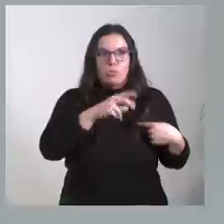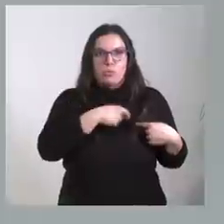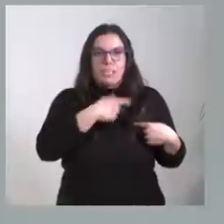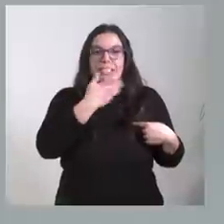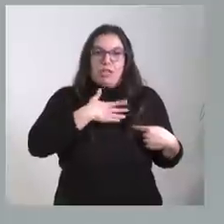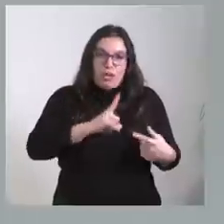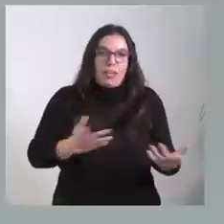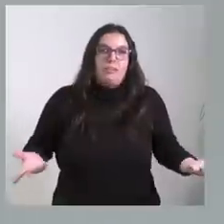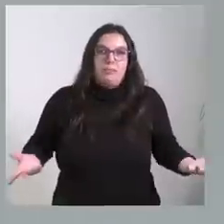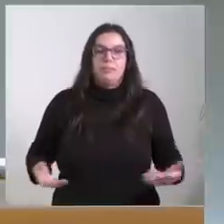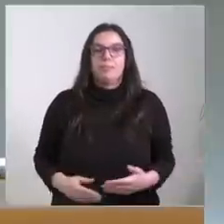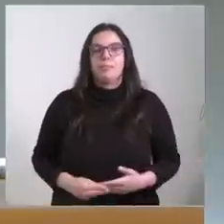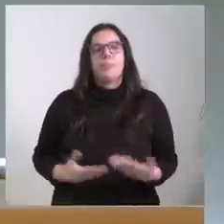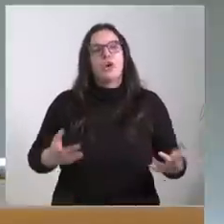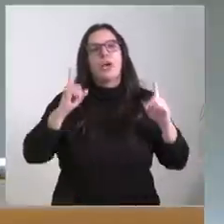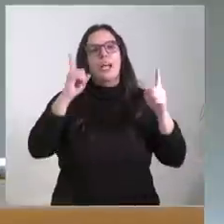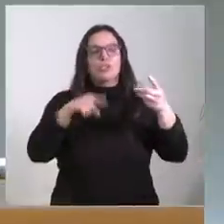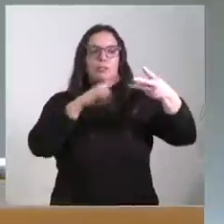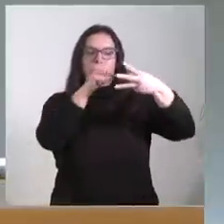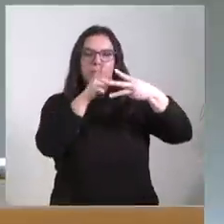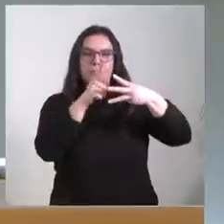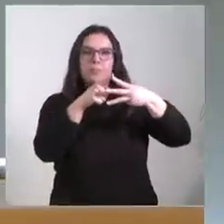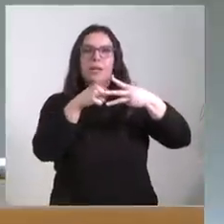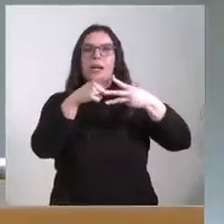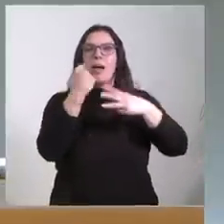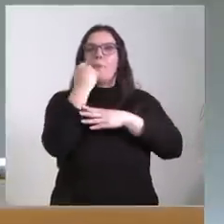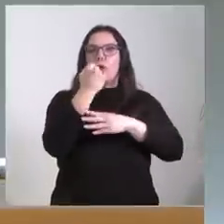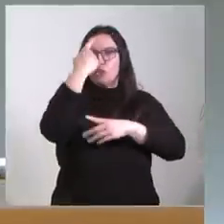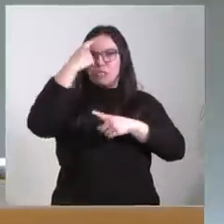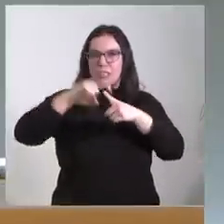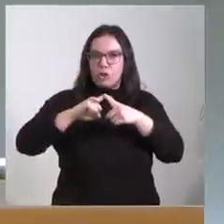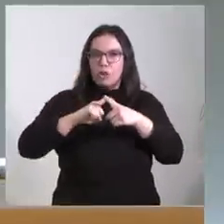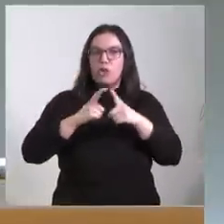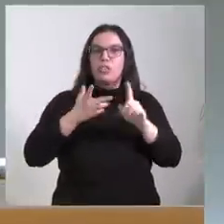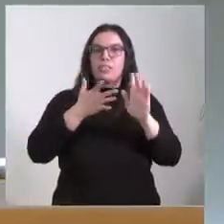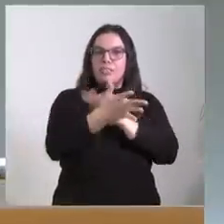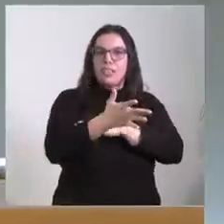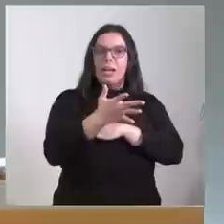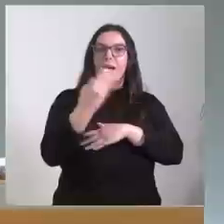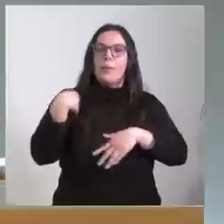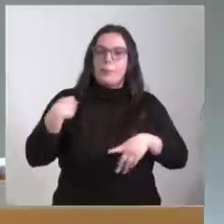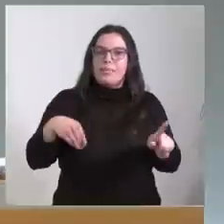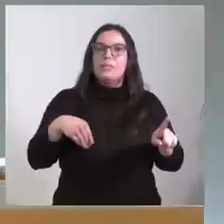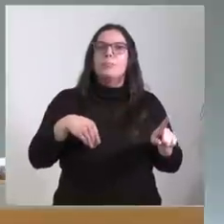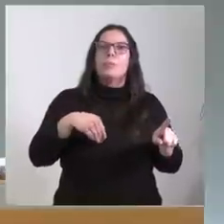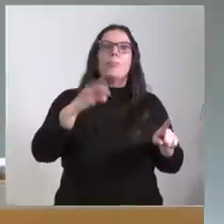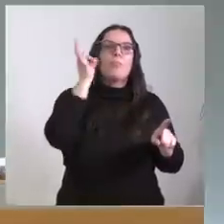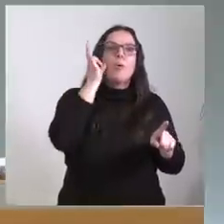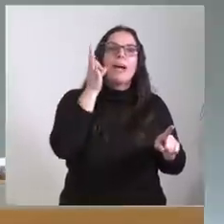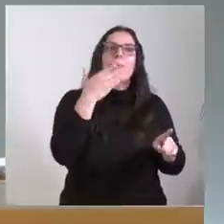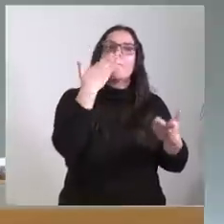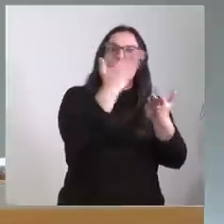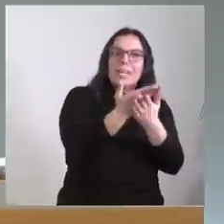ella no quiere en de la primera del apoyo psicológico va a ser la propia paciente en la que le va a decir al médico necesito